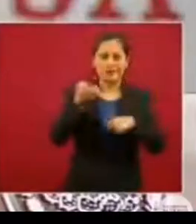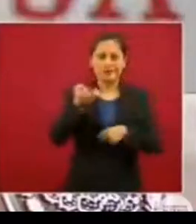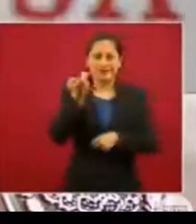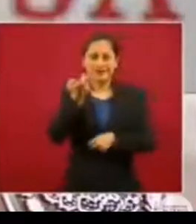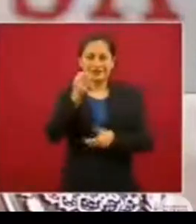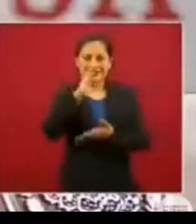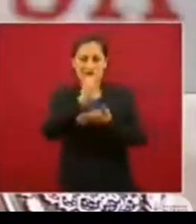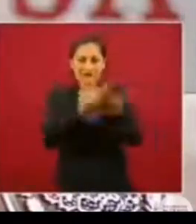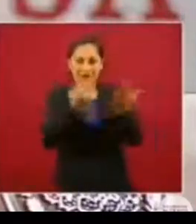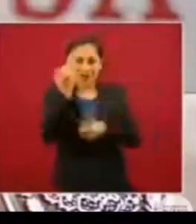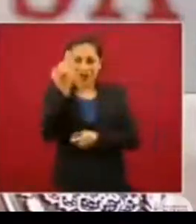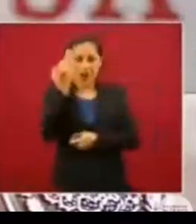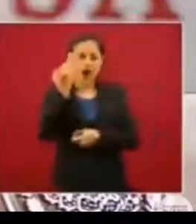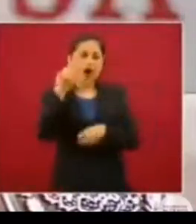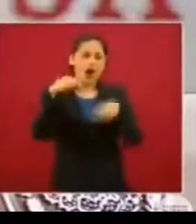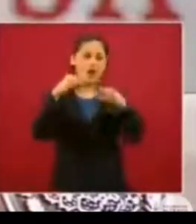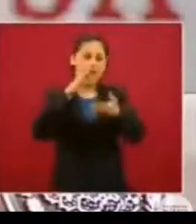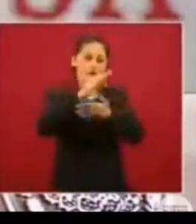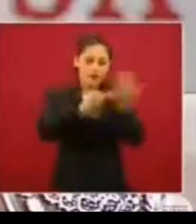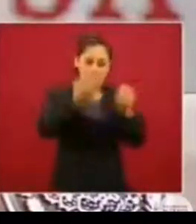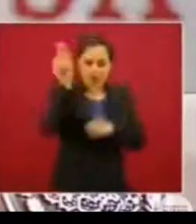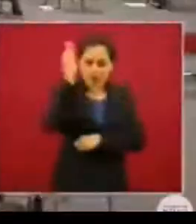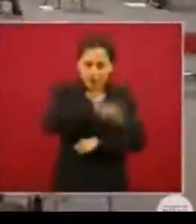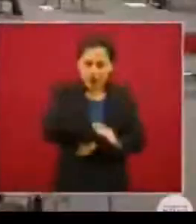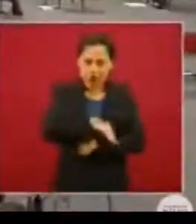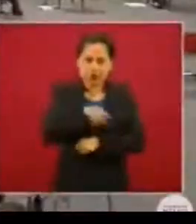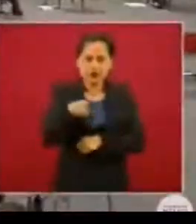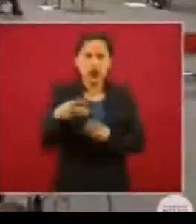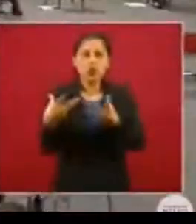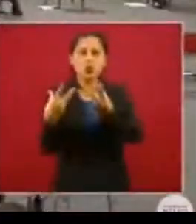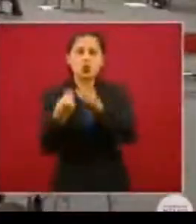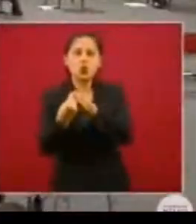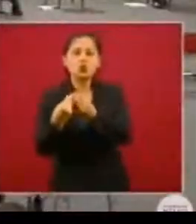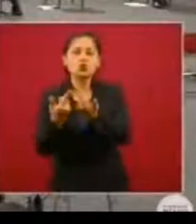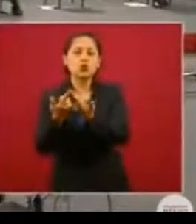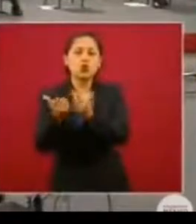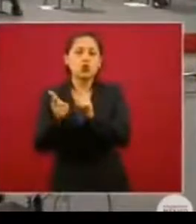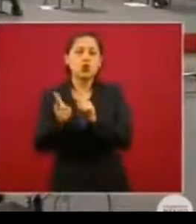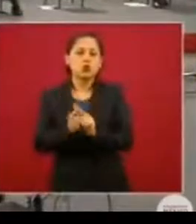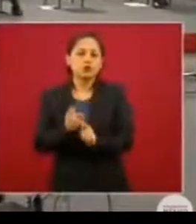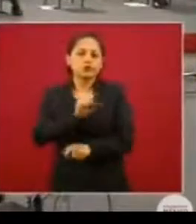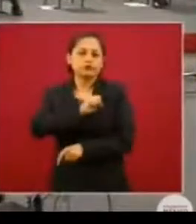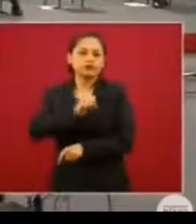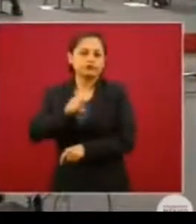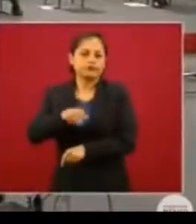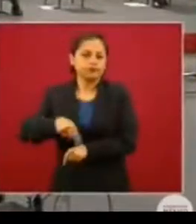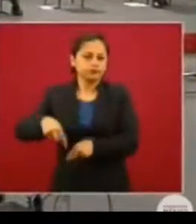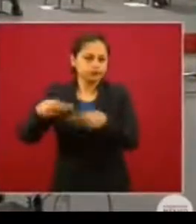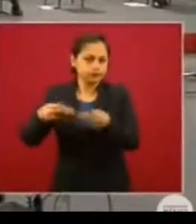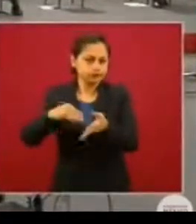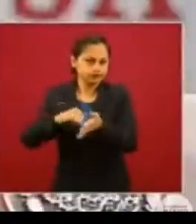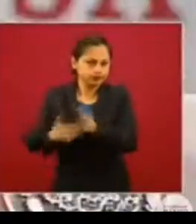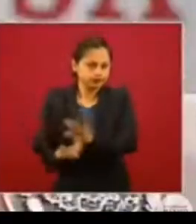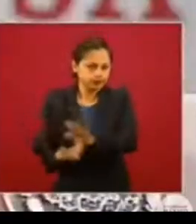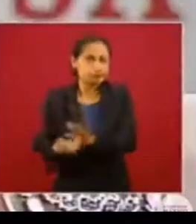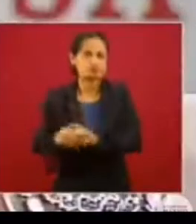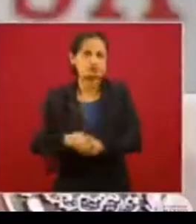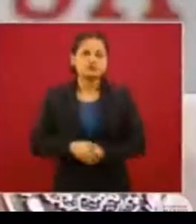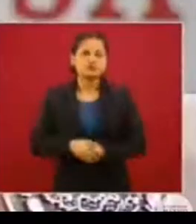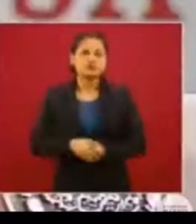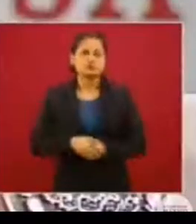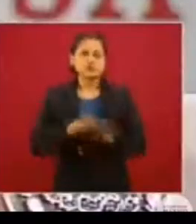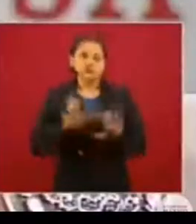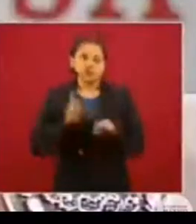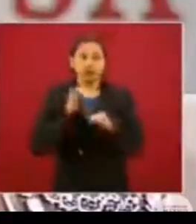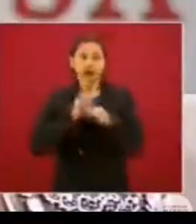con el crimen organizado entonces también es importante decirle a todos los contribuyentes que aquellos